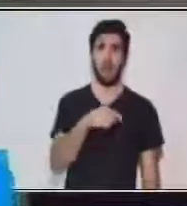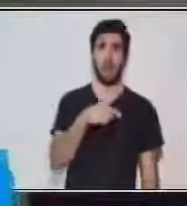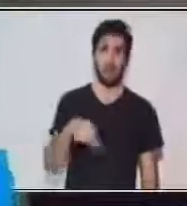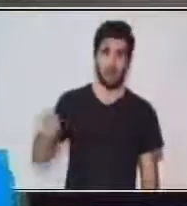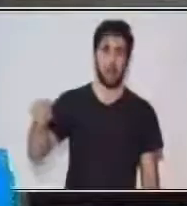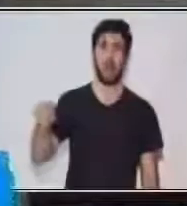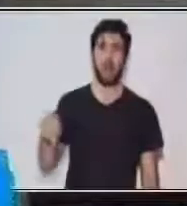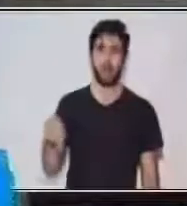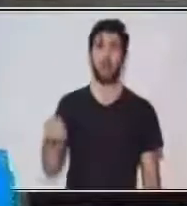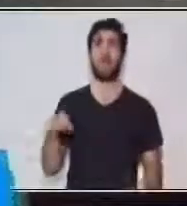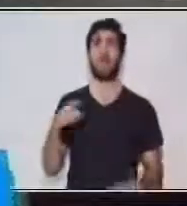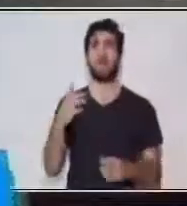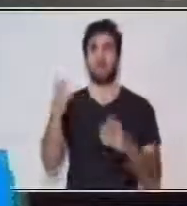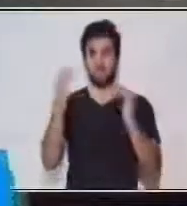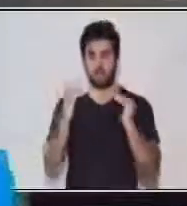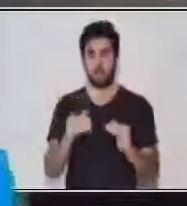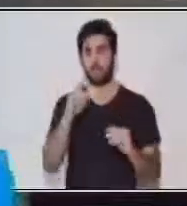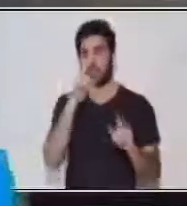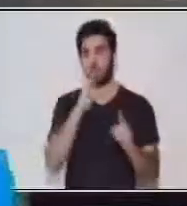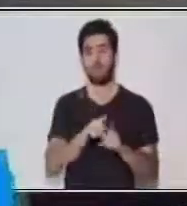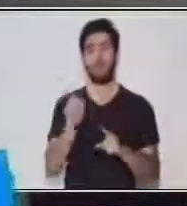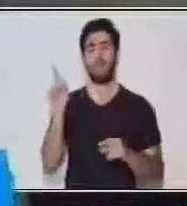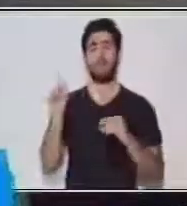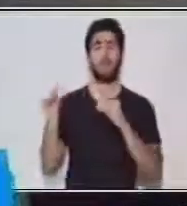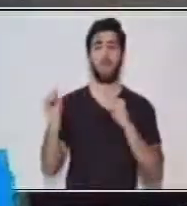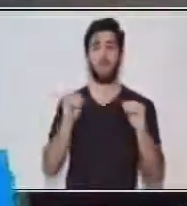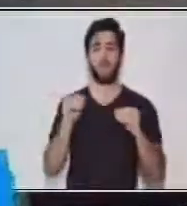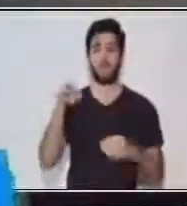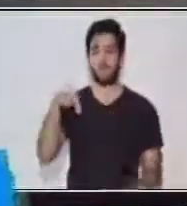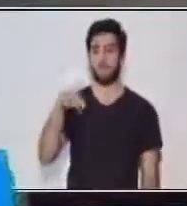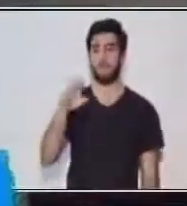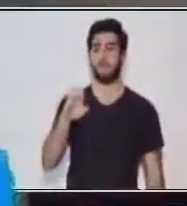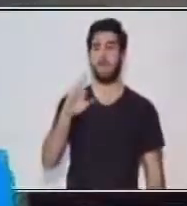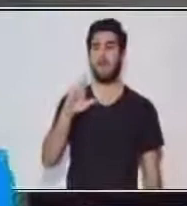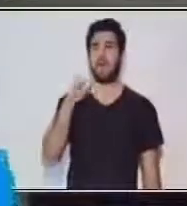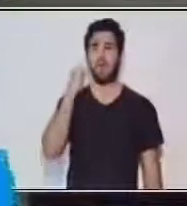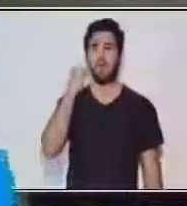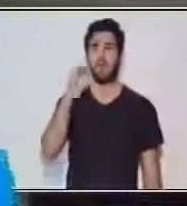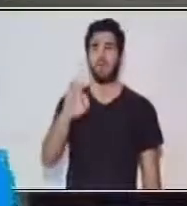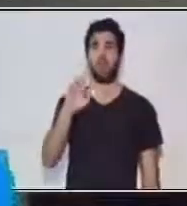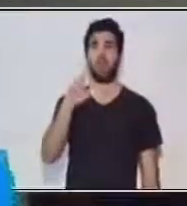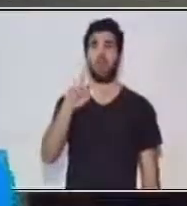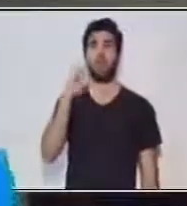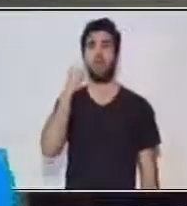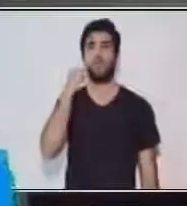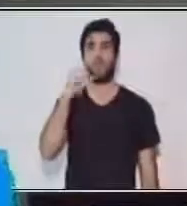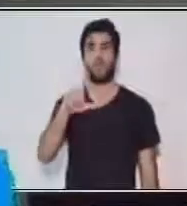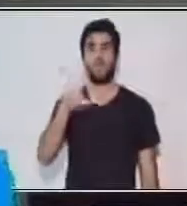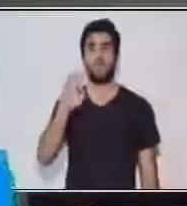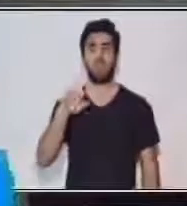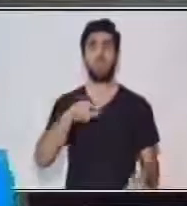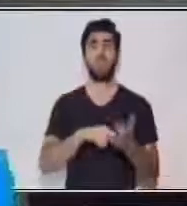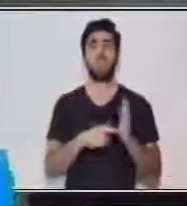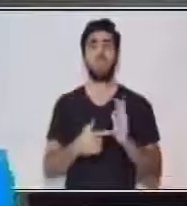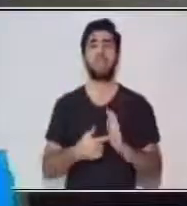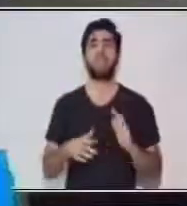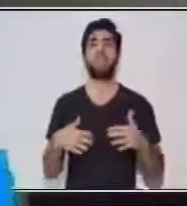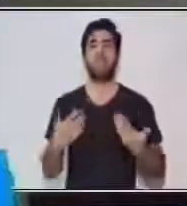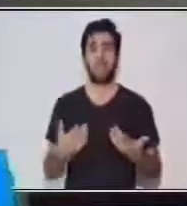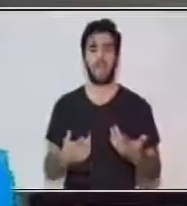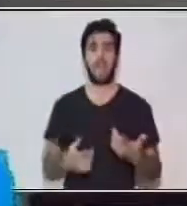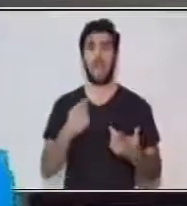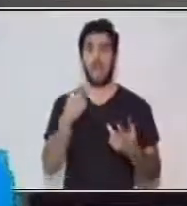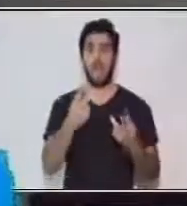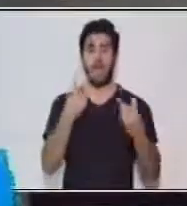lo que es un movimiento periódico. Un movimiento periódico quiere decir que se va a repetir en intervalos